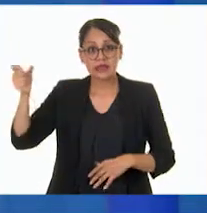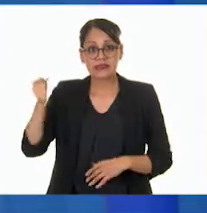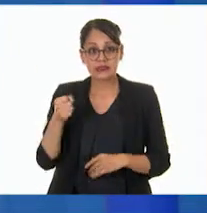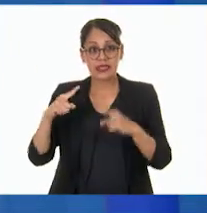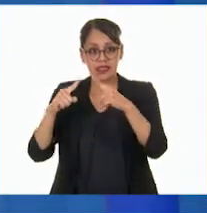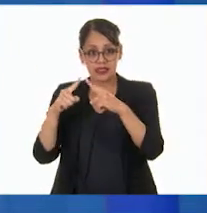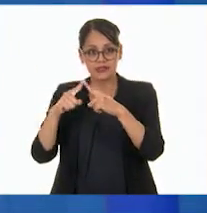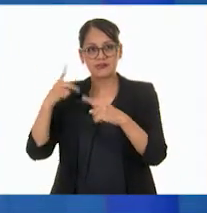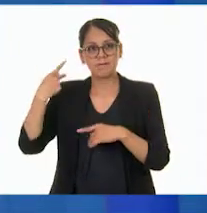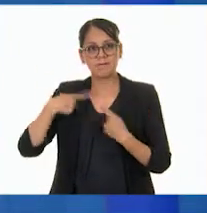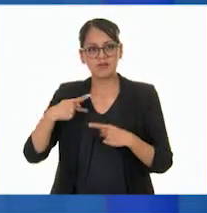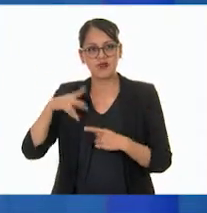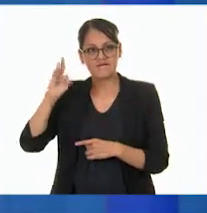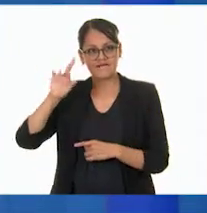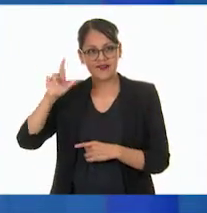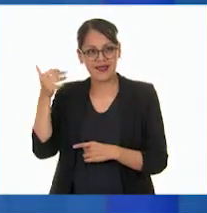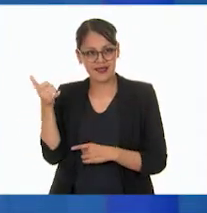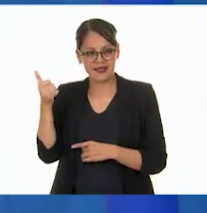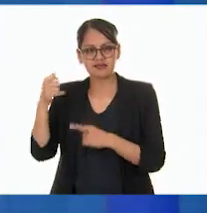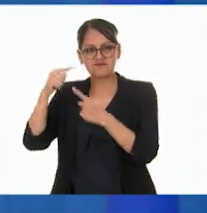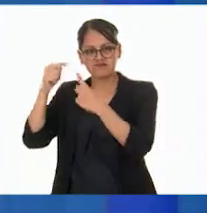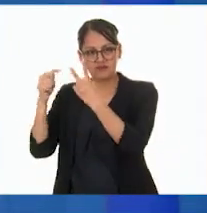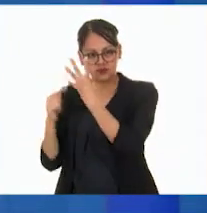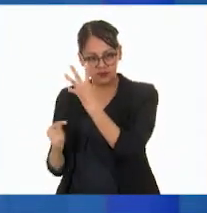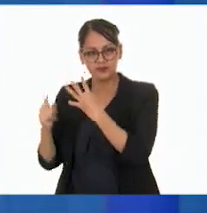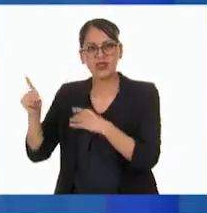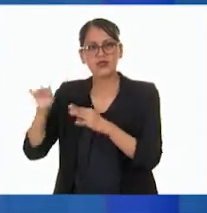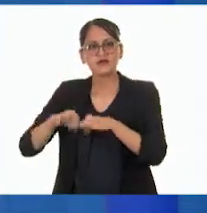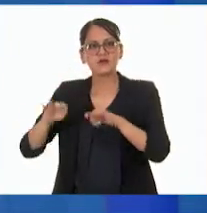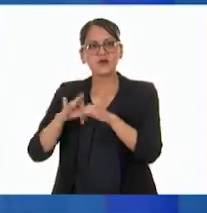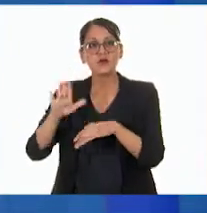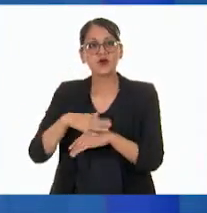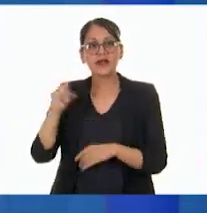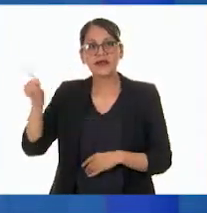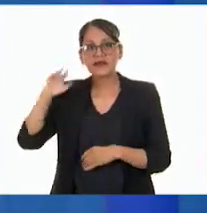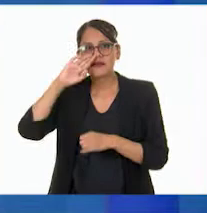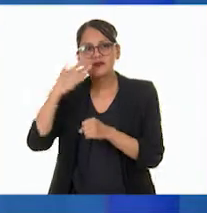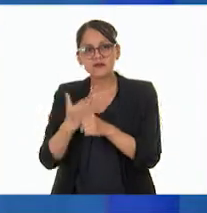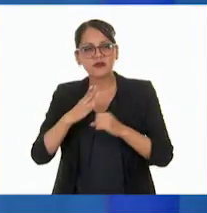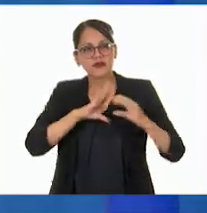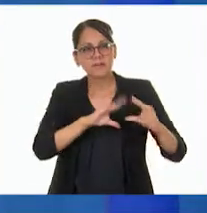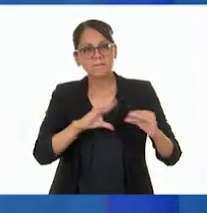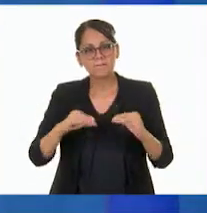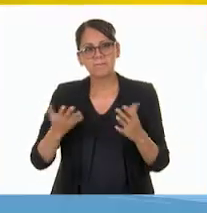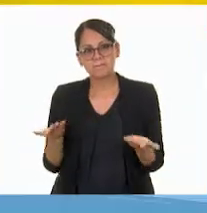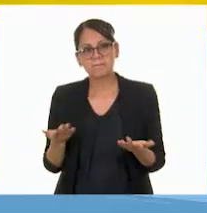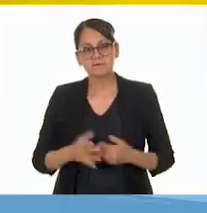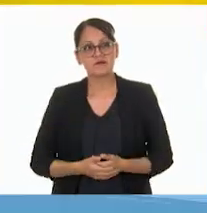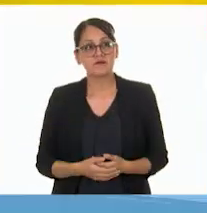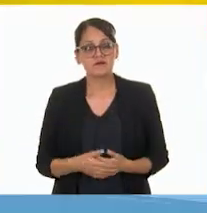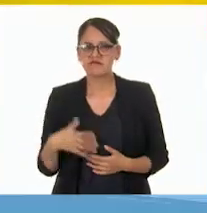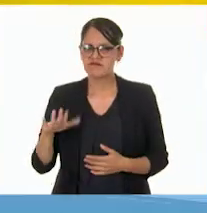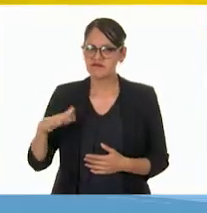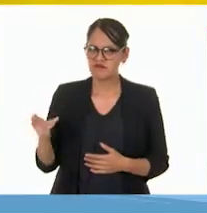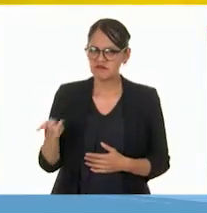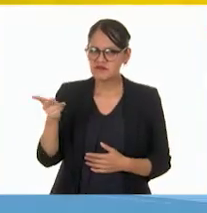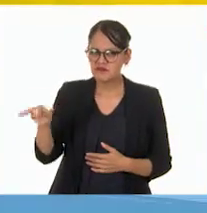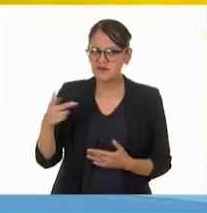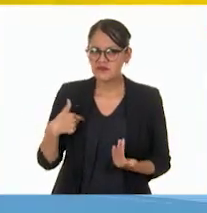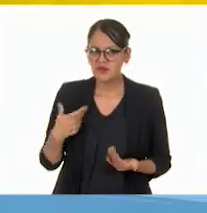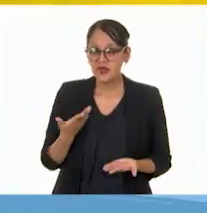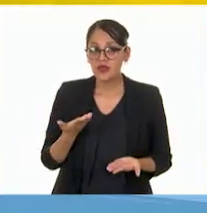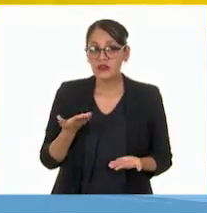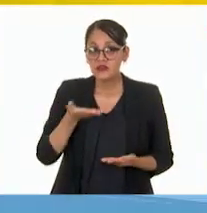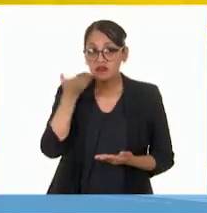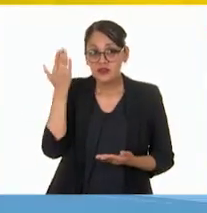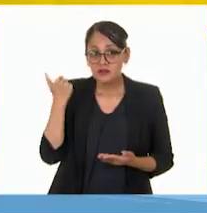de los frailes, tuvo un papel muy importante porque fue la que se encargó de la evangelización. O sea que sin saberlo ya